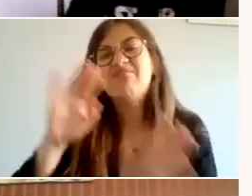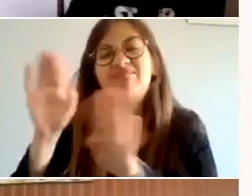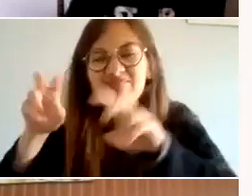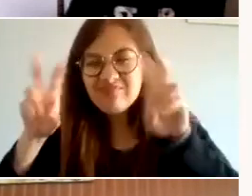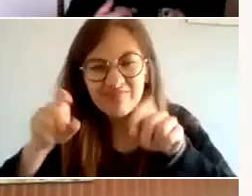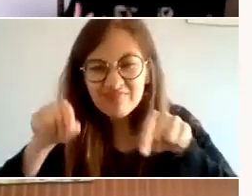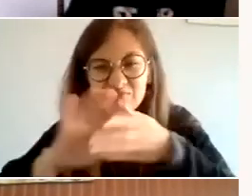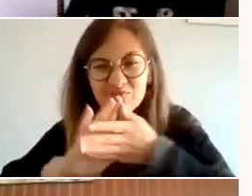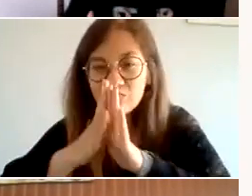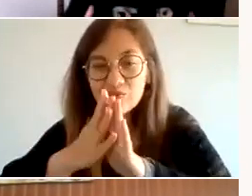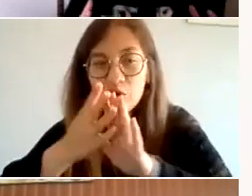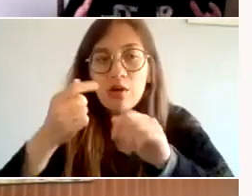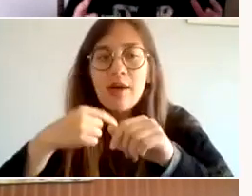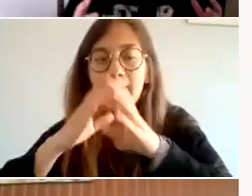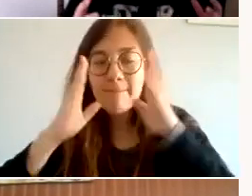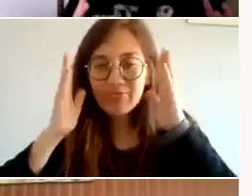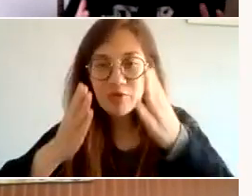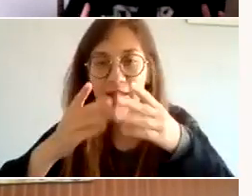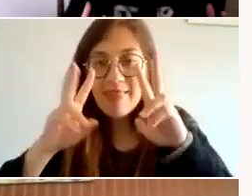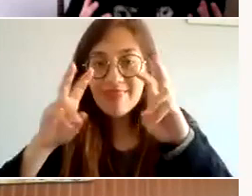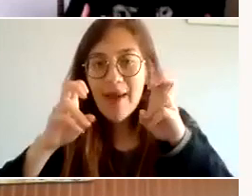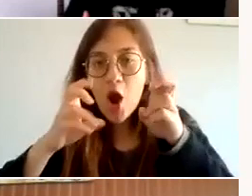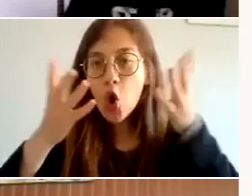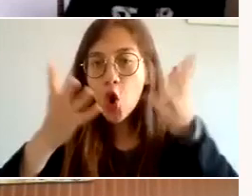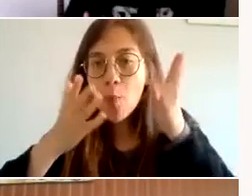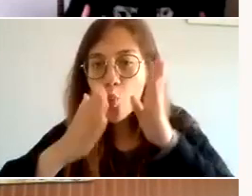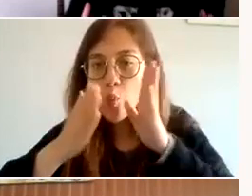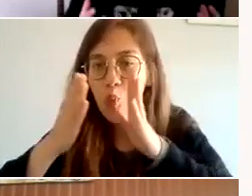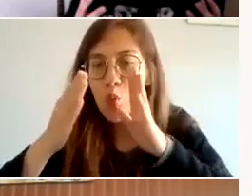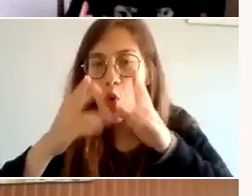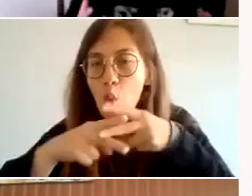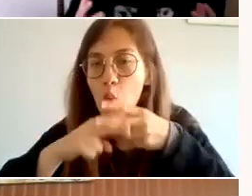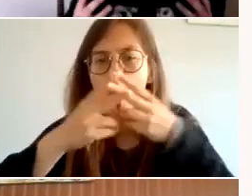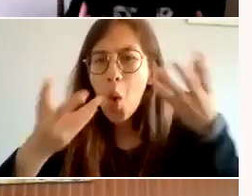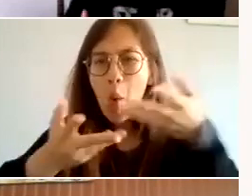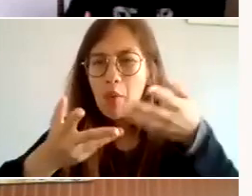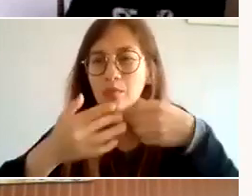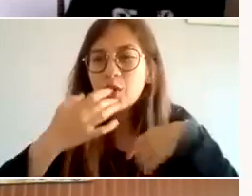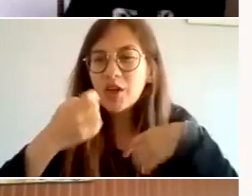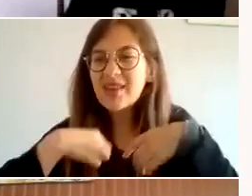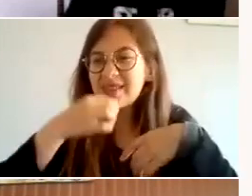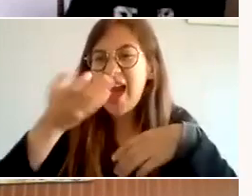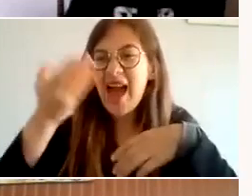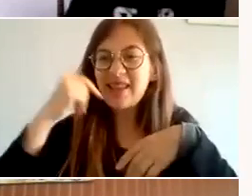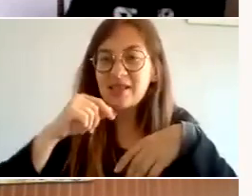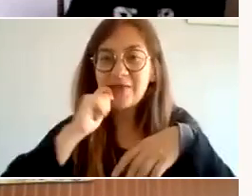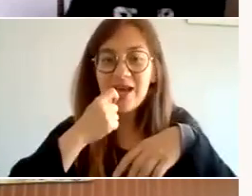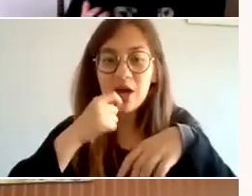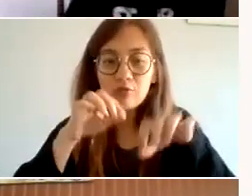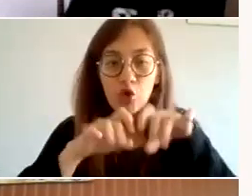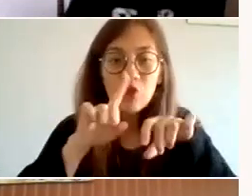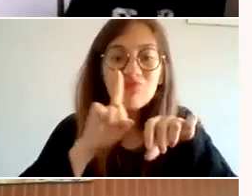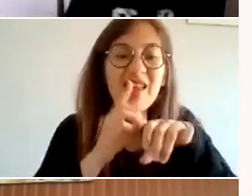porque resulta que la infraestructura, como ya les mencionaba, es un tema físico, es un tema de capacidades, de equipos físicos que